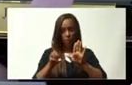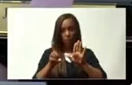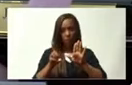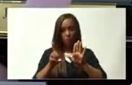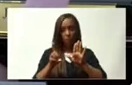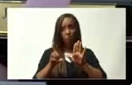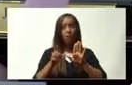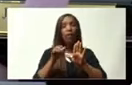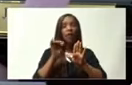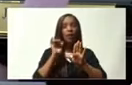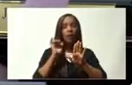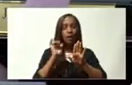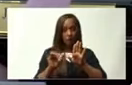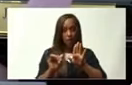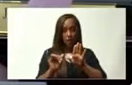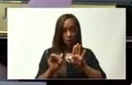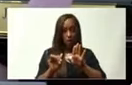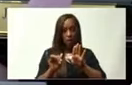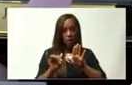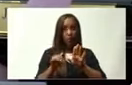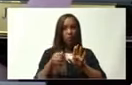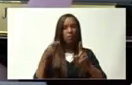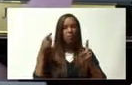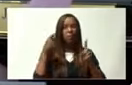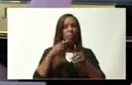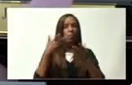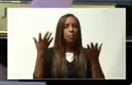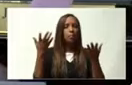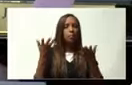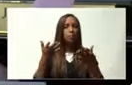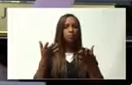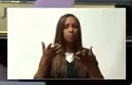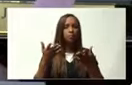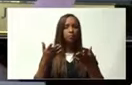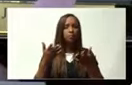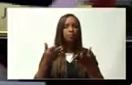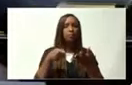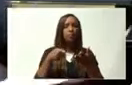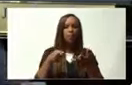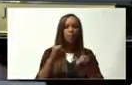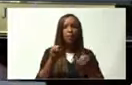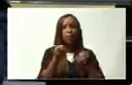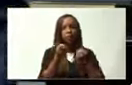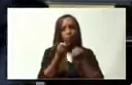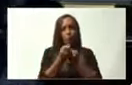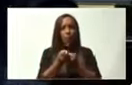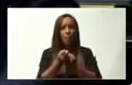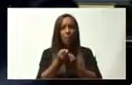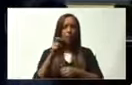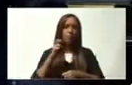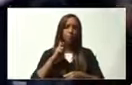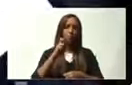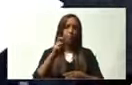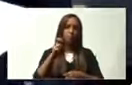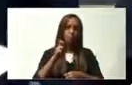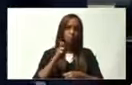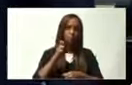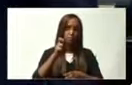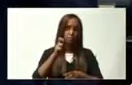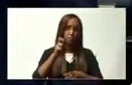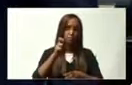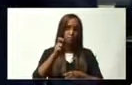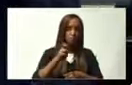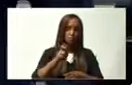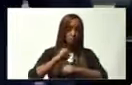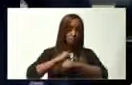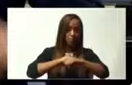de dólares, para la ejecución del programa de apoyo a la movilidad de transporte terrestre y seguridad vial. Es un título que